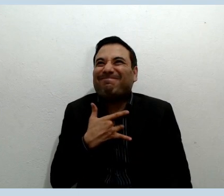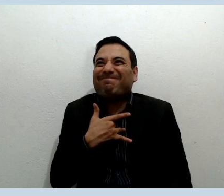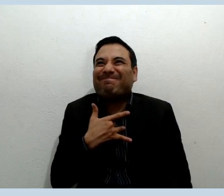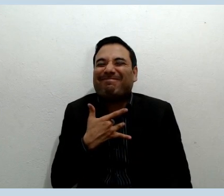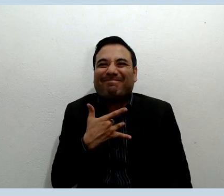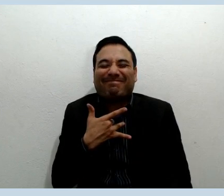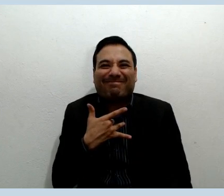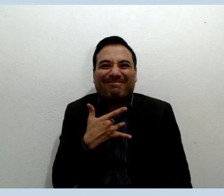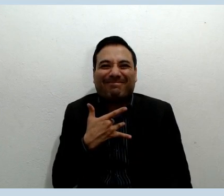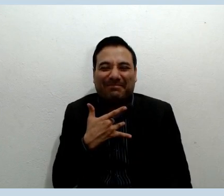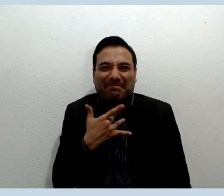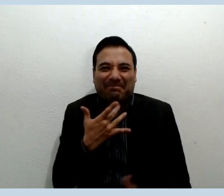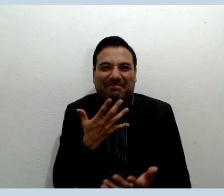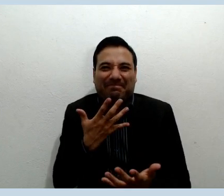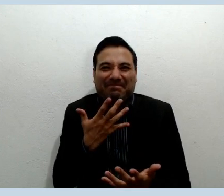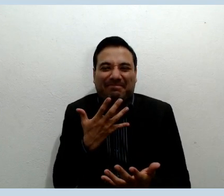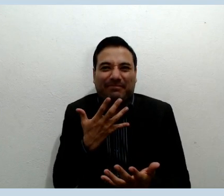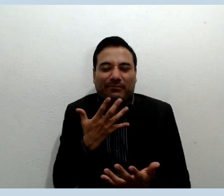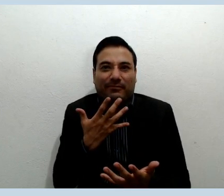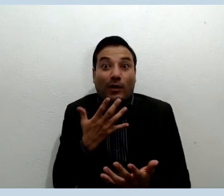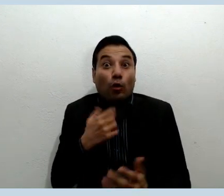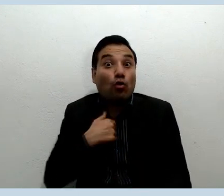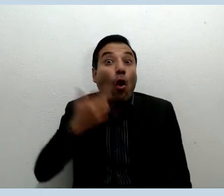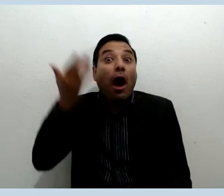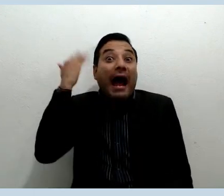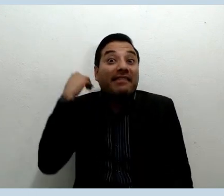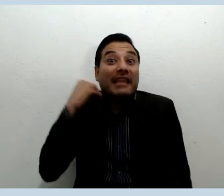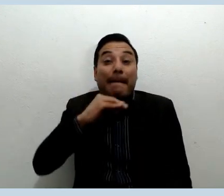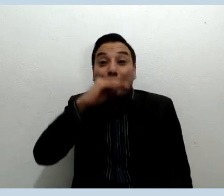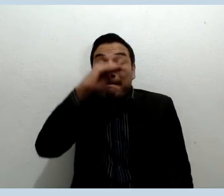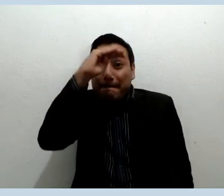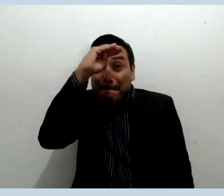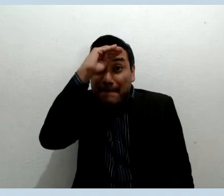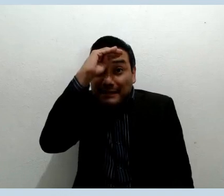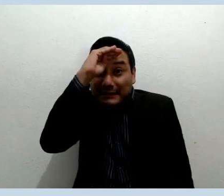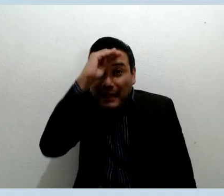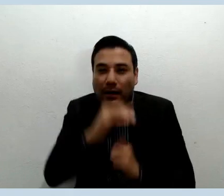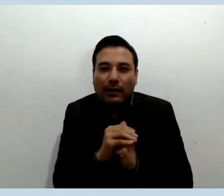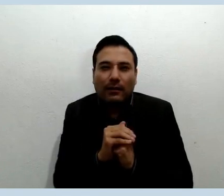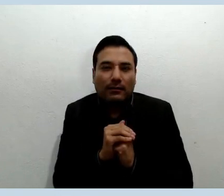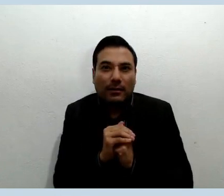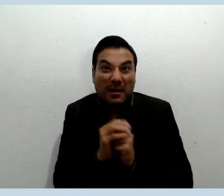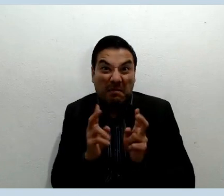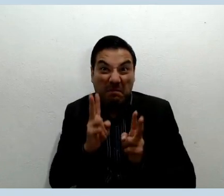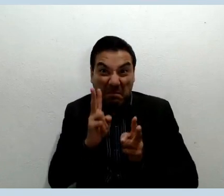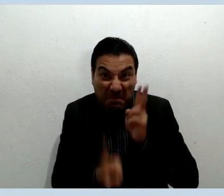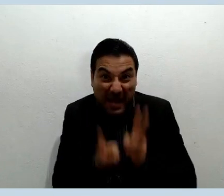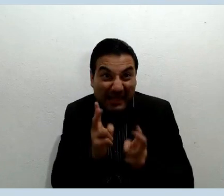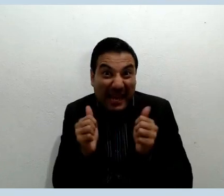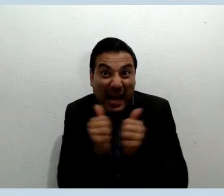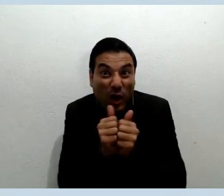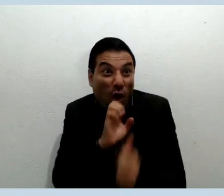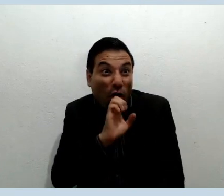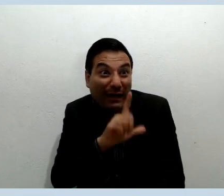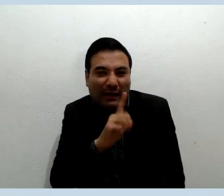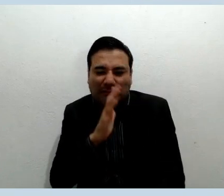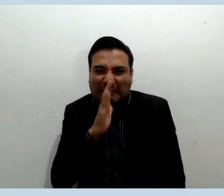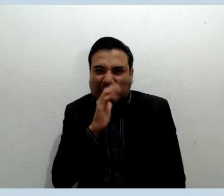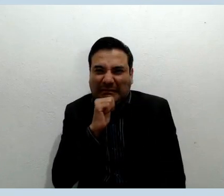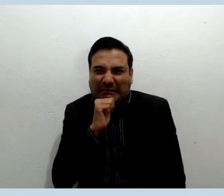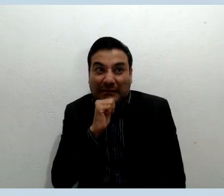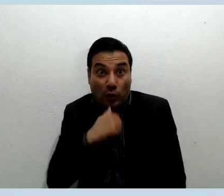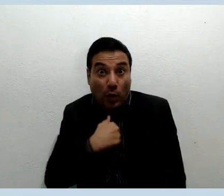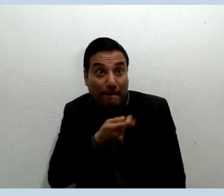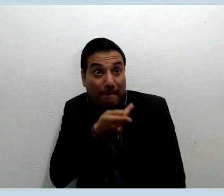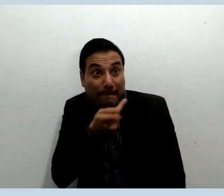imposición ese impuesto que yo traía de no comoo es que cómo va a hablar conmigo es que cómo va a responder preguntas que yo le